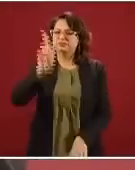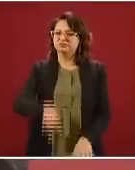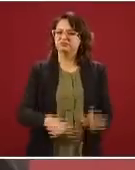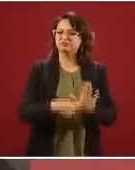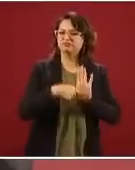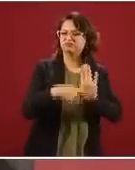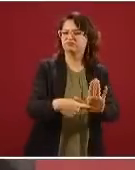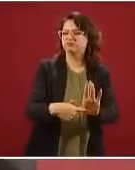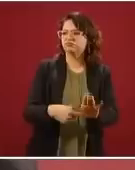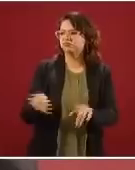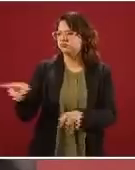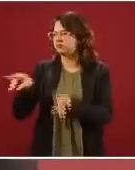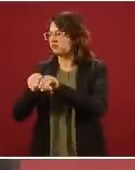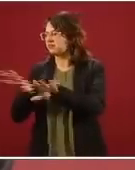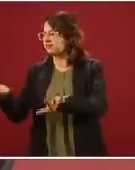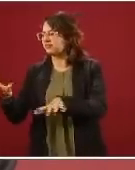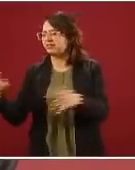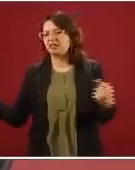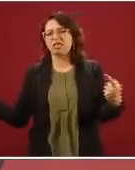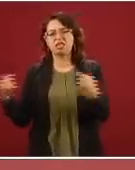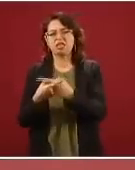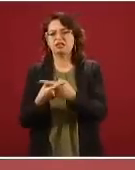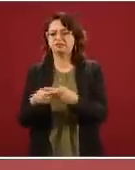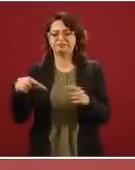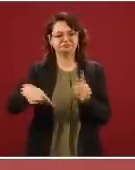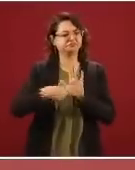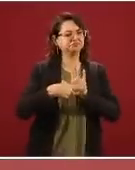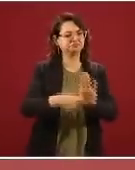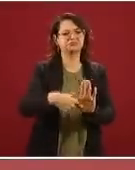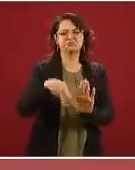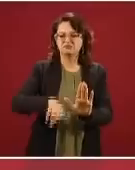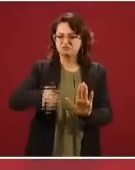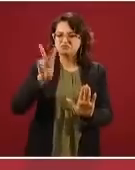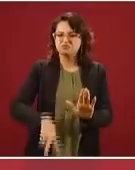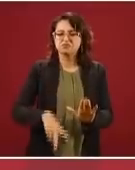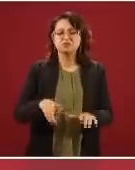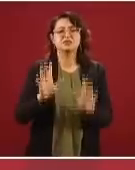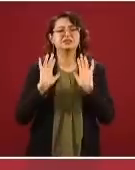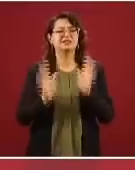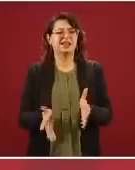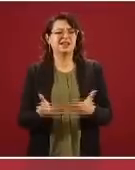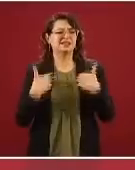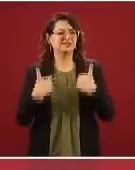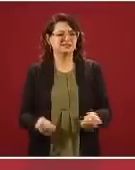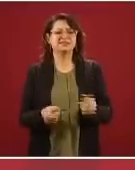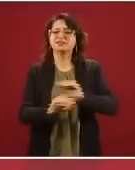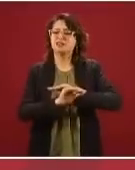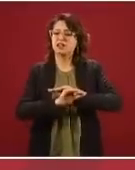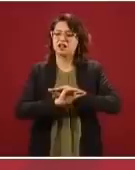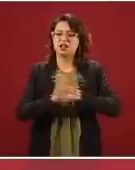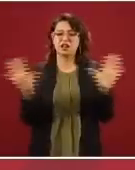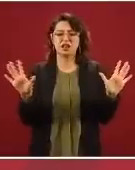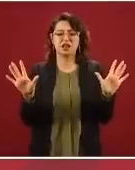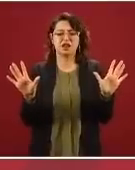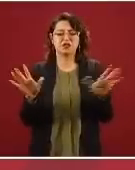difundido. Y ha quedado completamente claro de